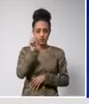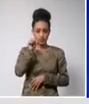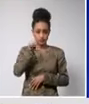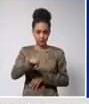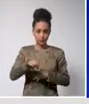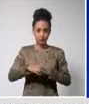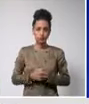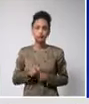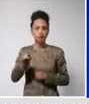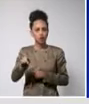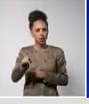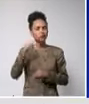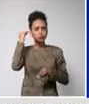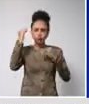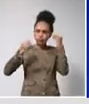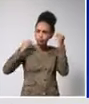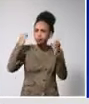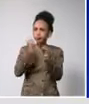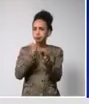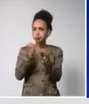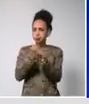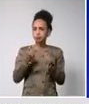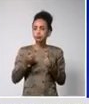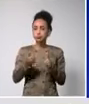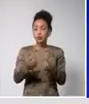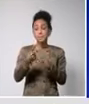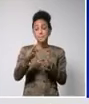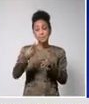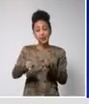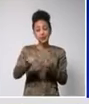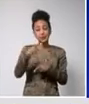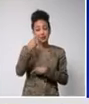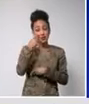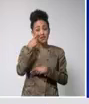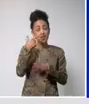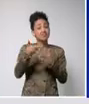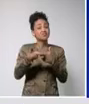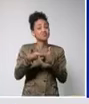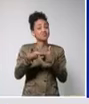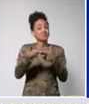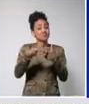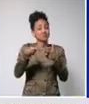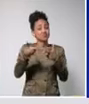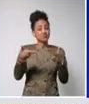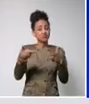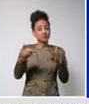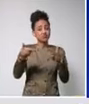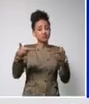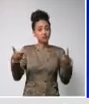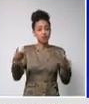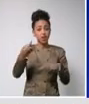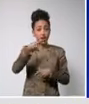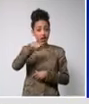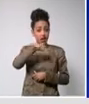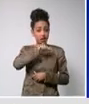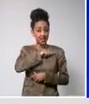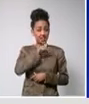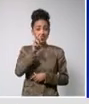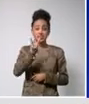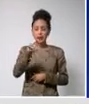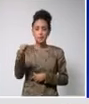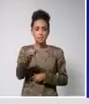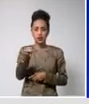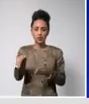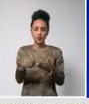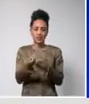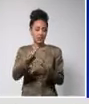con preocupación, ha ido incrementando el número de casos. Ayer 3 menos que el día anterior, pero estamos